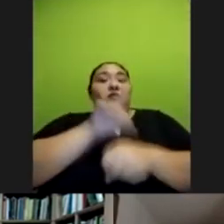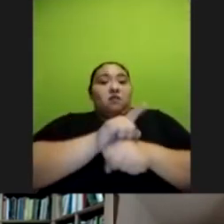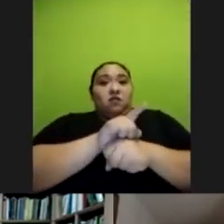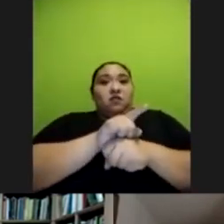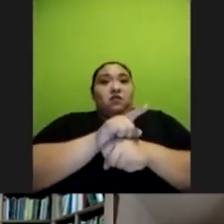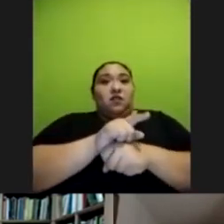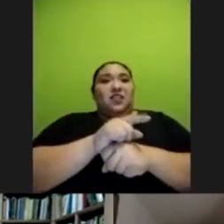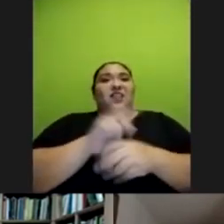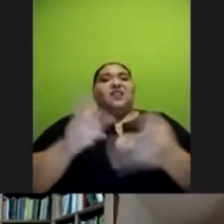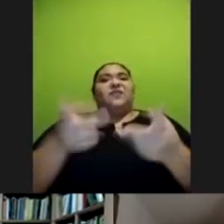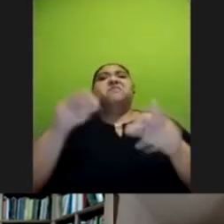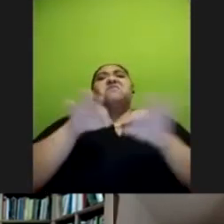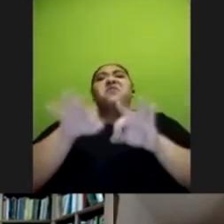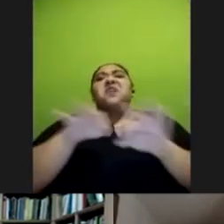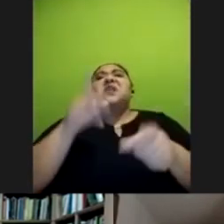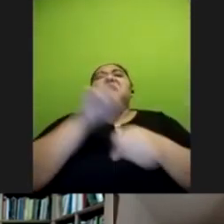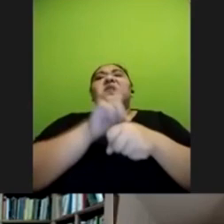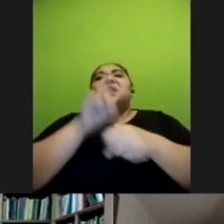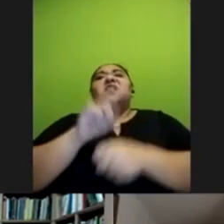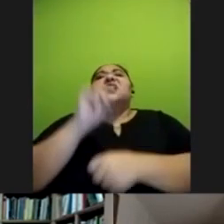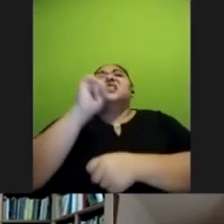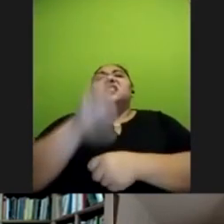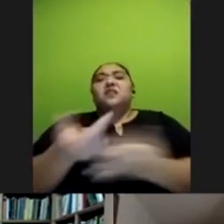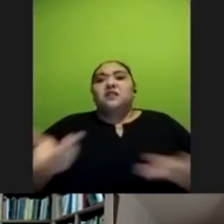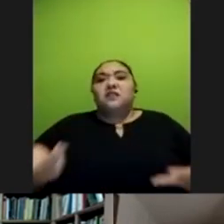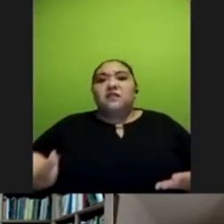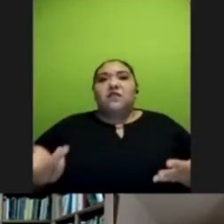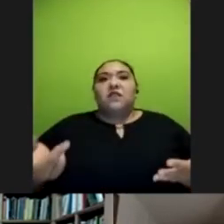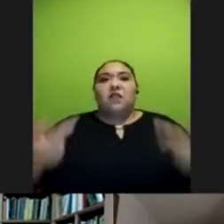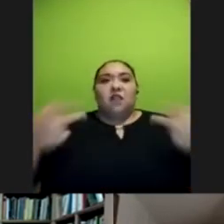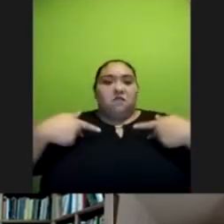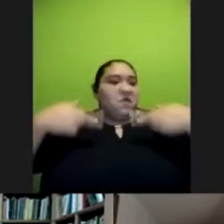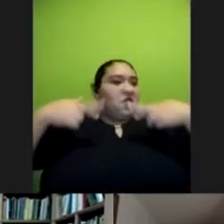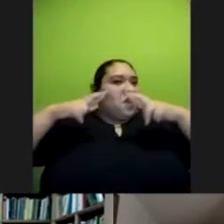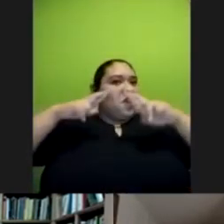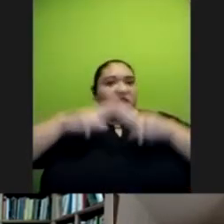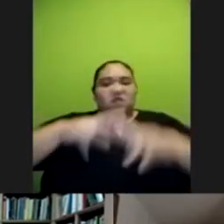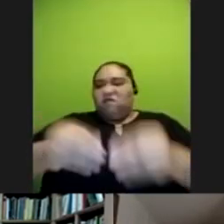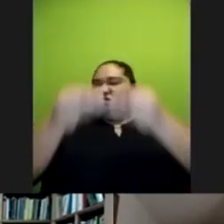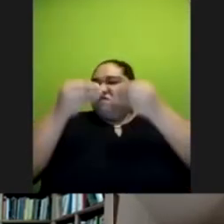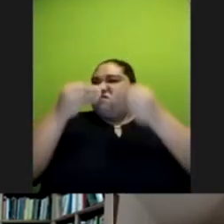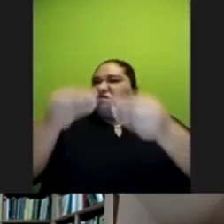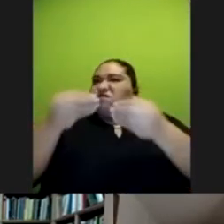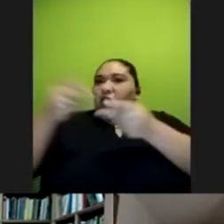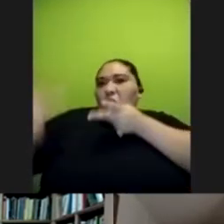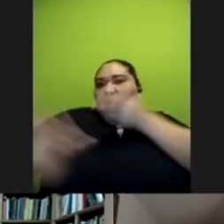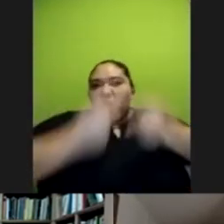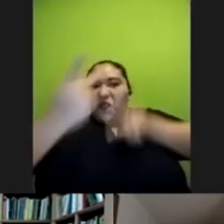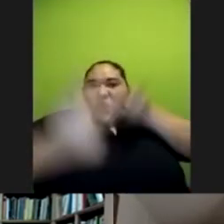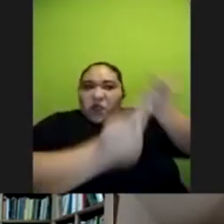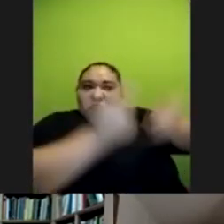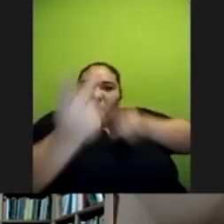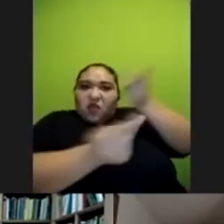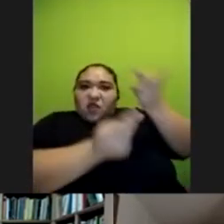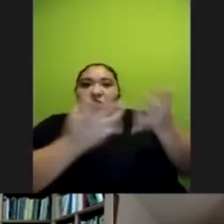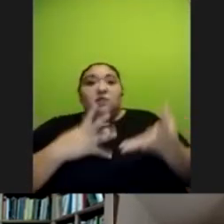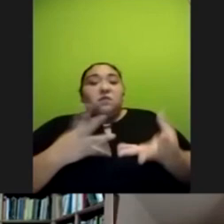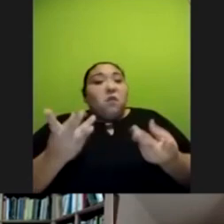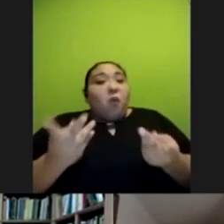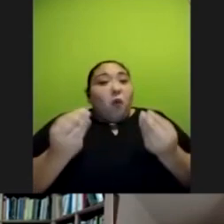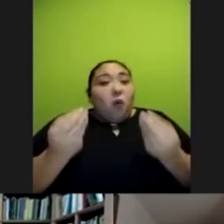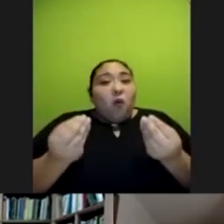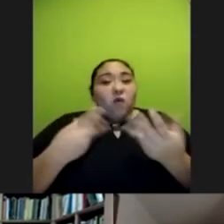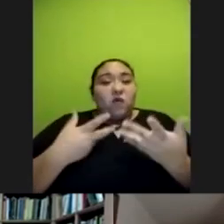muy importante de maestros que están preguntando qué hacer. Entonces, entendiendo estas dos partes, si les parece, vamos a esta segunda